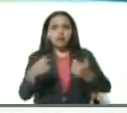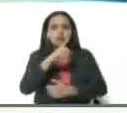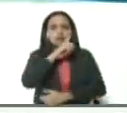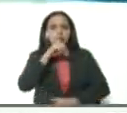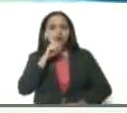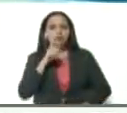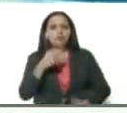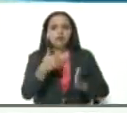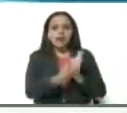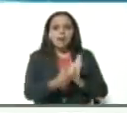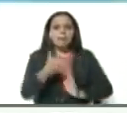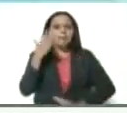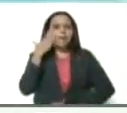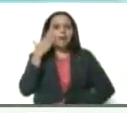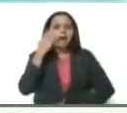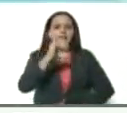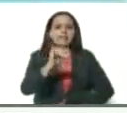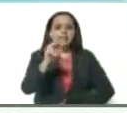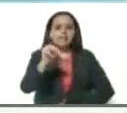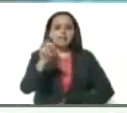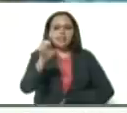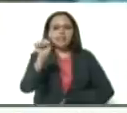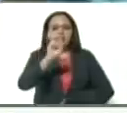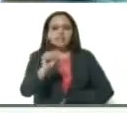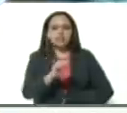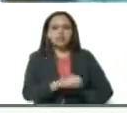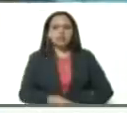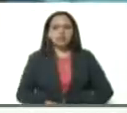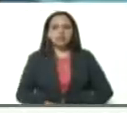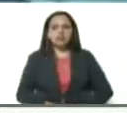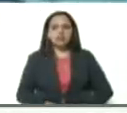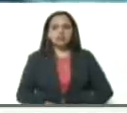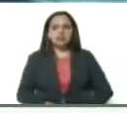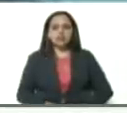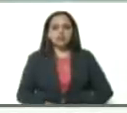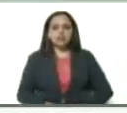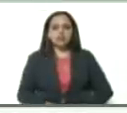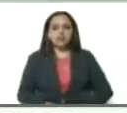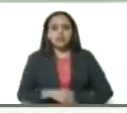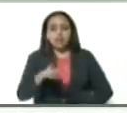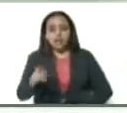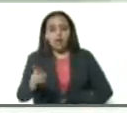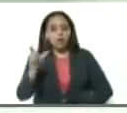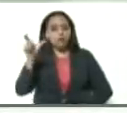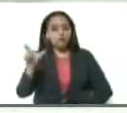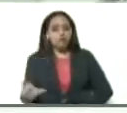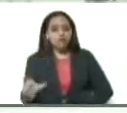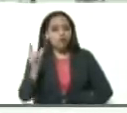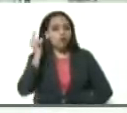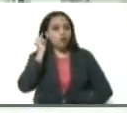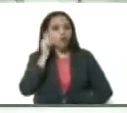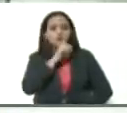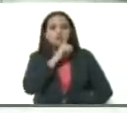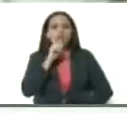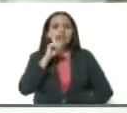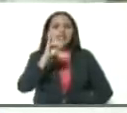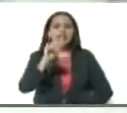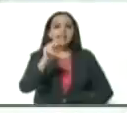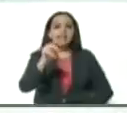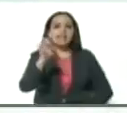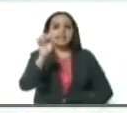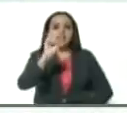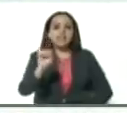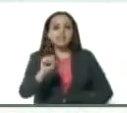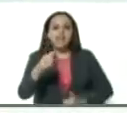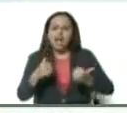de Mama Inés. La señora Inés Sala fue una amiga que apoyó